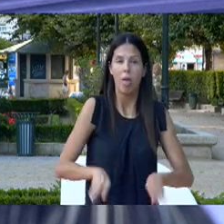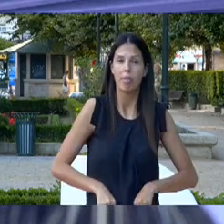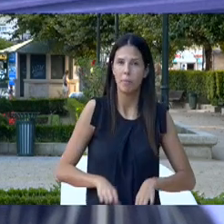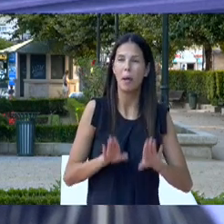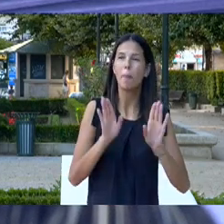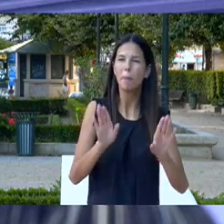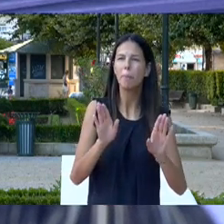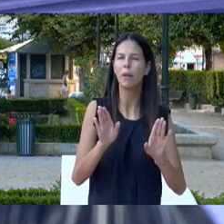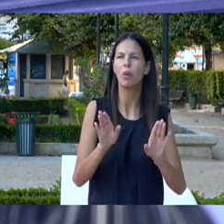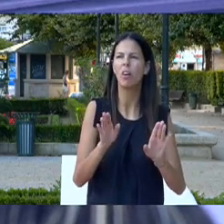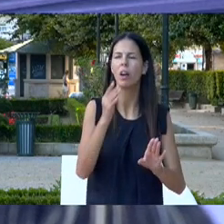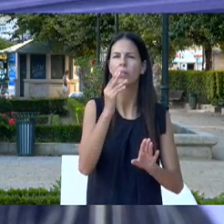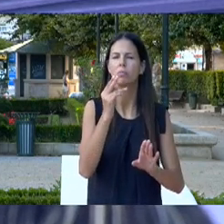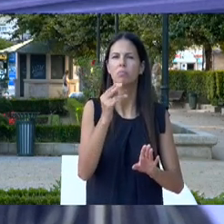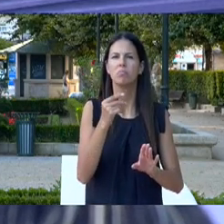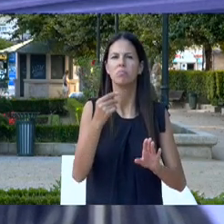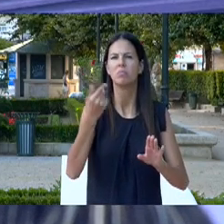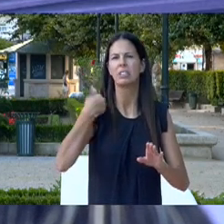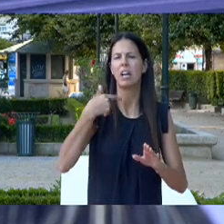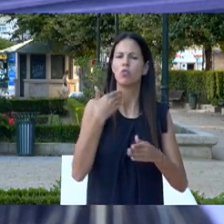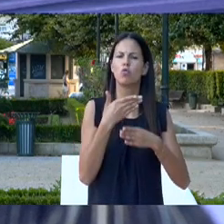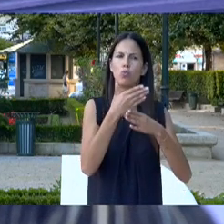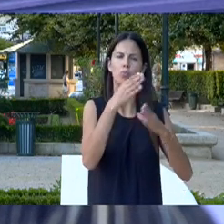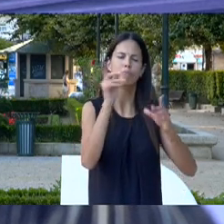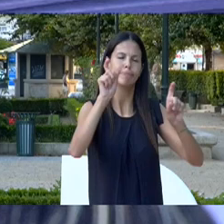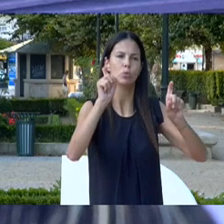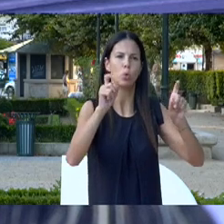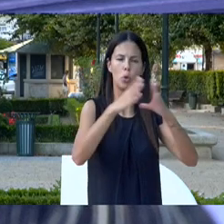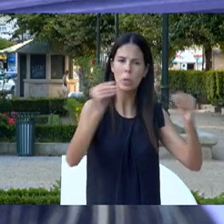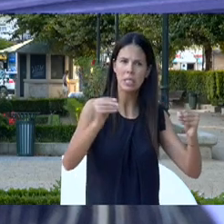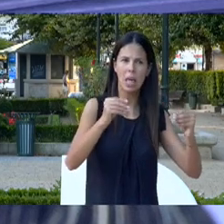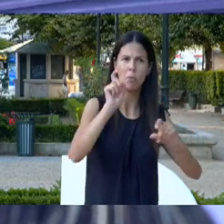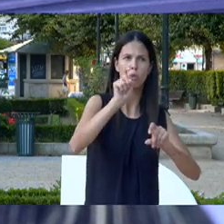Pero non se conformou, claro, con facer a carreira de magisterio. Ela